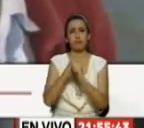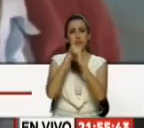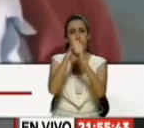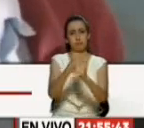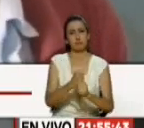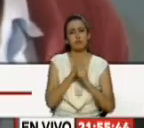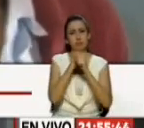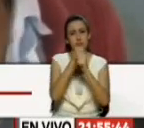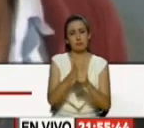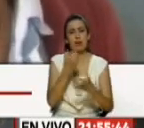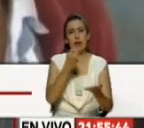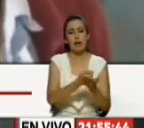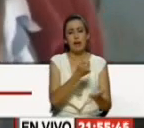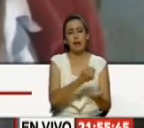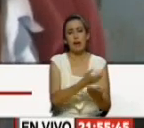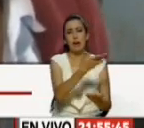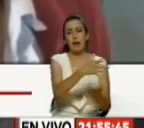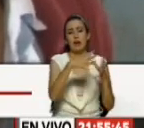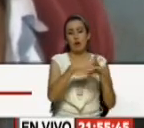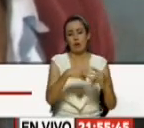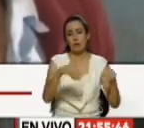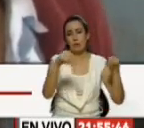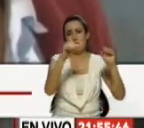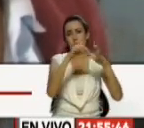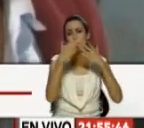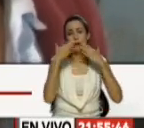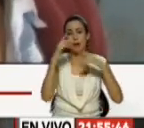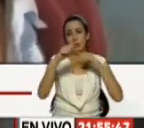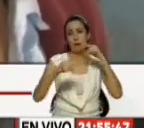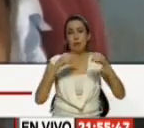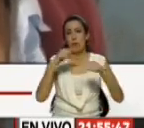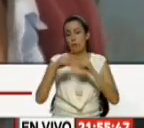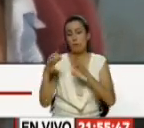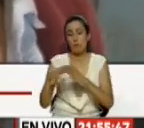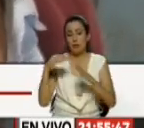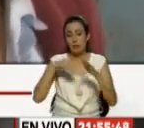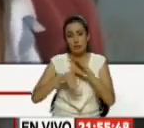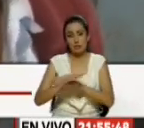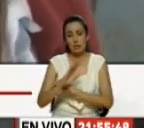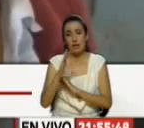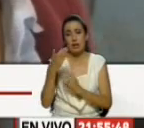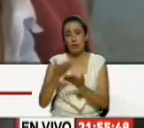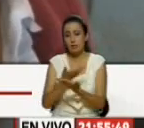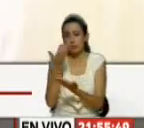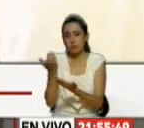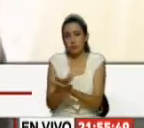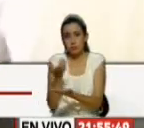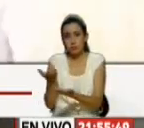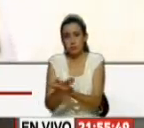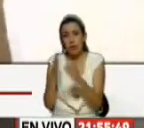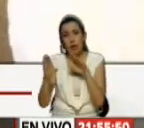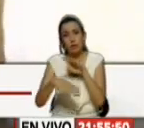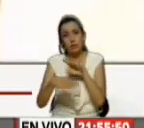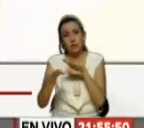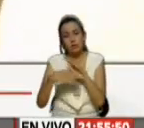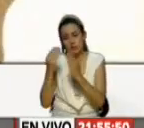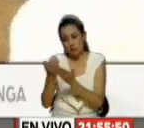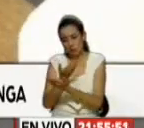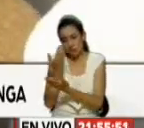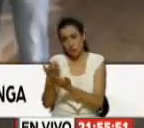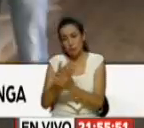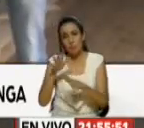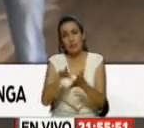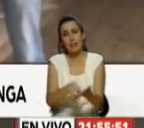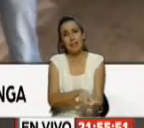todos los barrios de alrededor, era en tiempo de cosechas, todo lo que cosechaban tostaban y venían a moler. Para rescatar esta